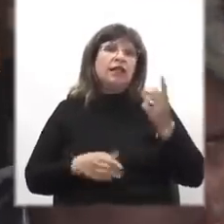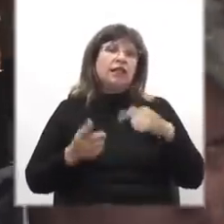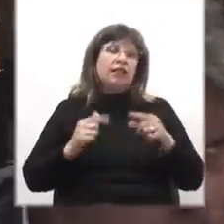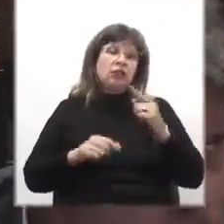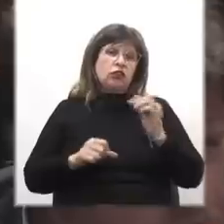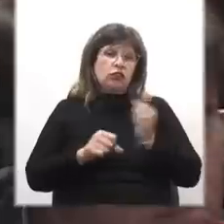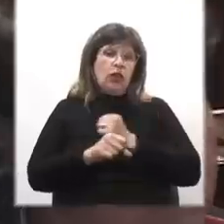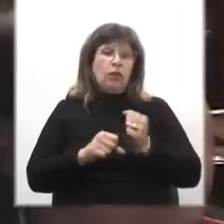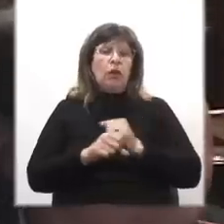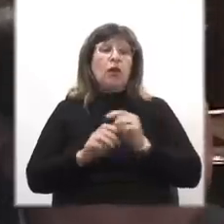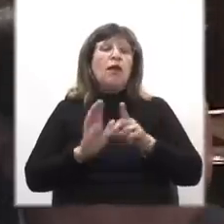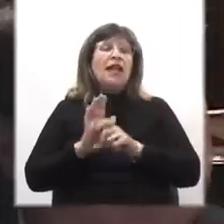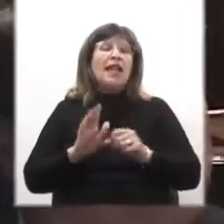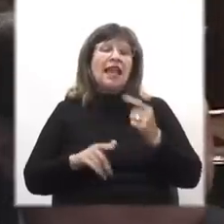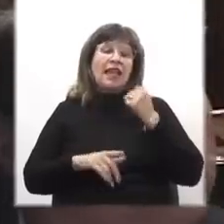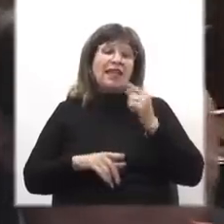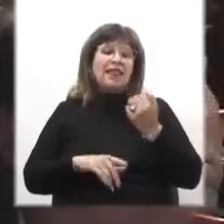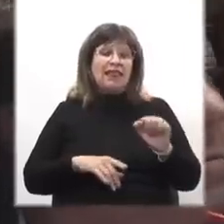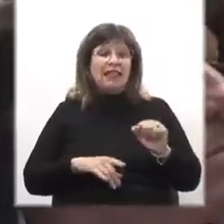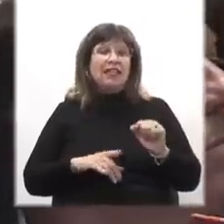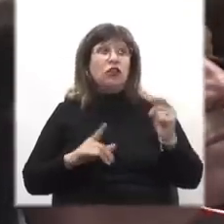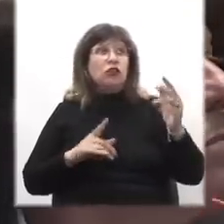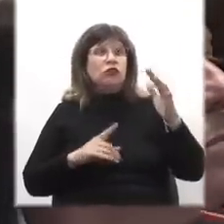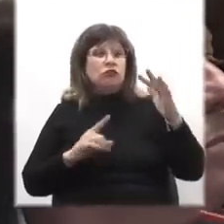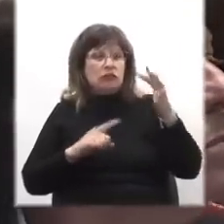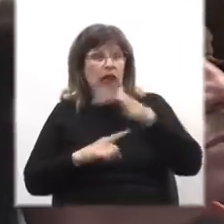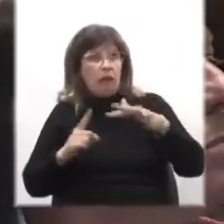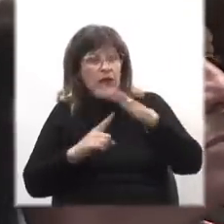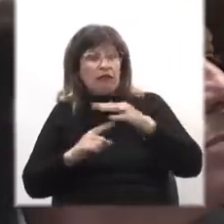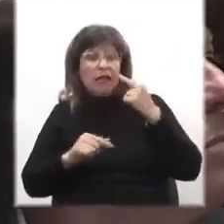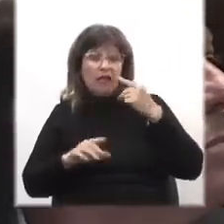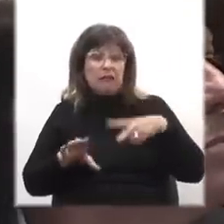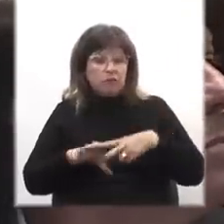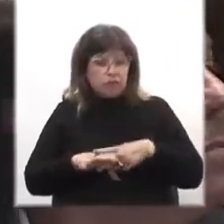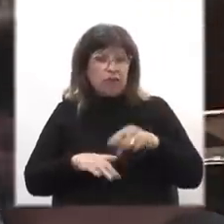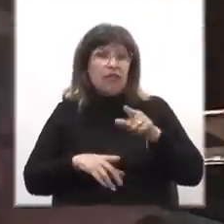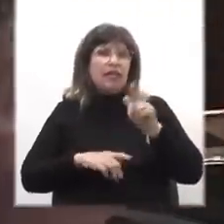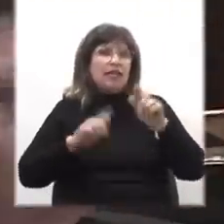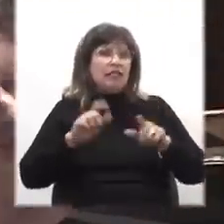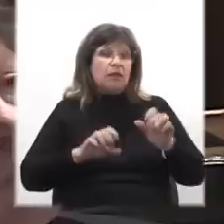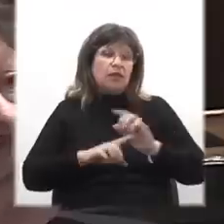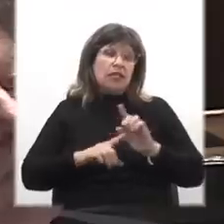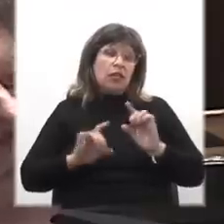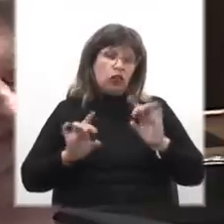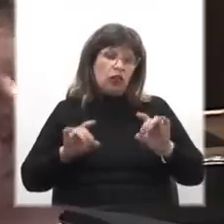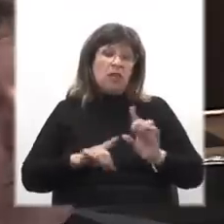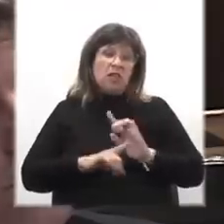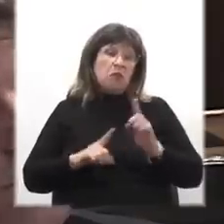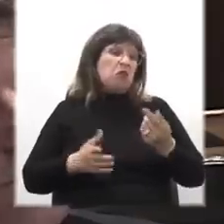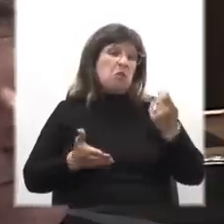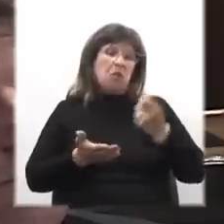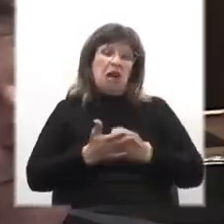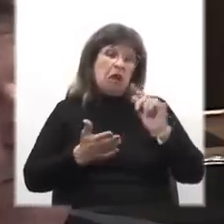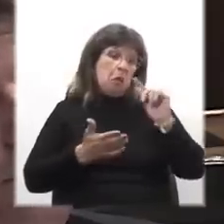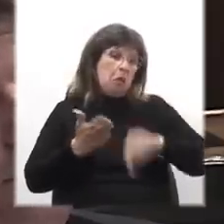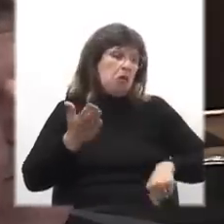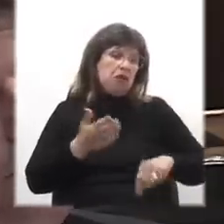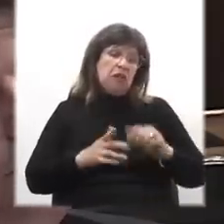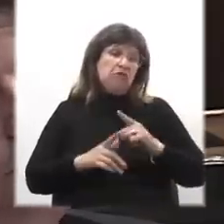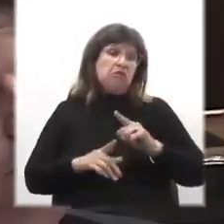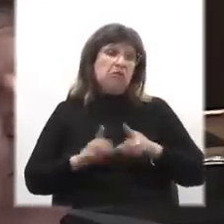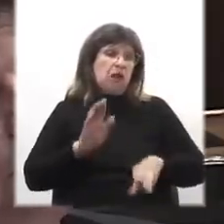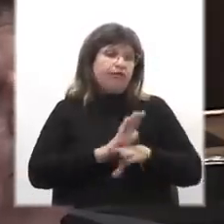aprobar la ley de delitos ambientales que está trancada. Esa gente que contamine no va a pagar una multa ridícula, va a ir